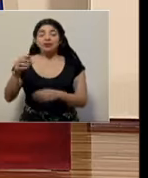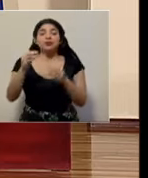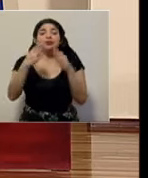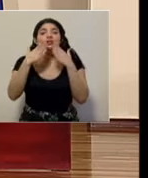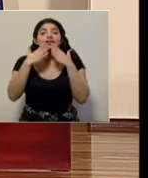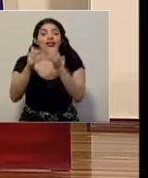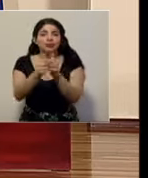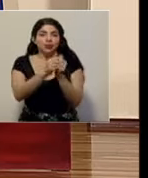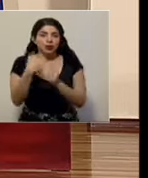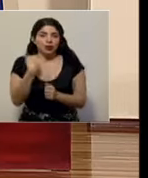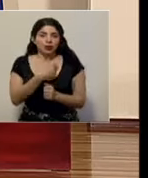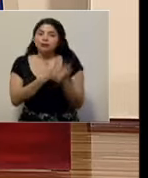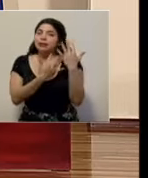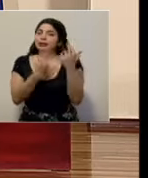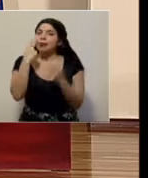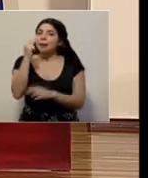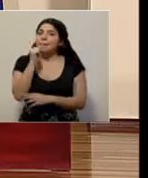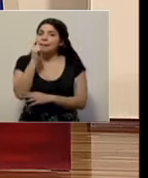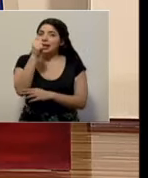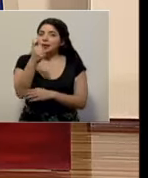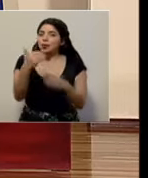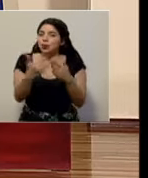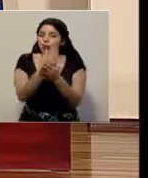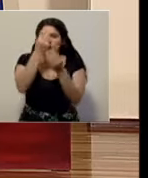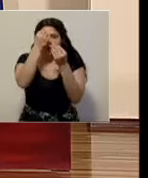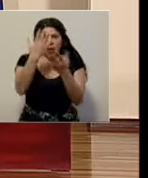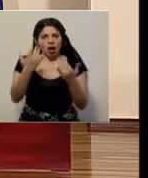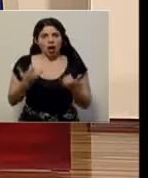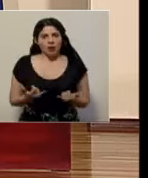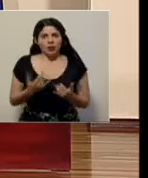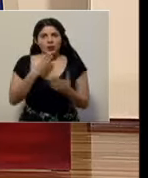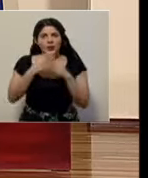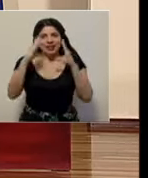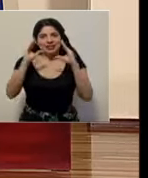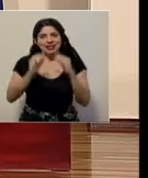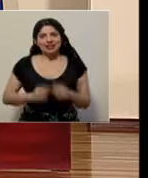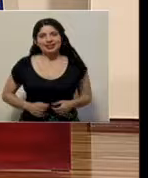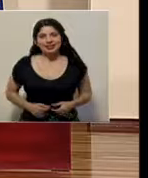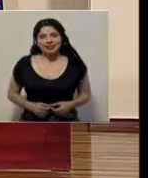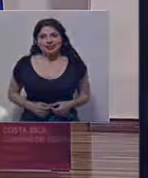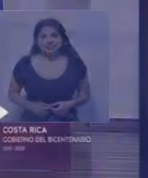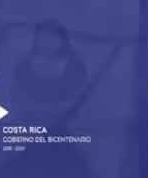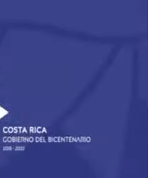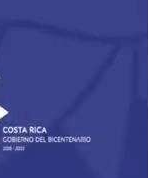Gracias por acompañarnos. Los esperamos mañana con una nueva actualización. Muy buenas tardes.